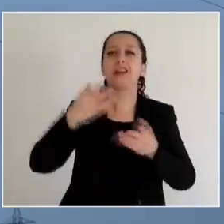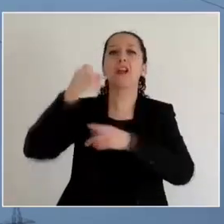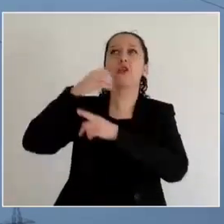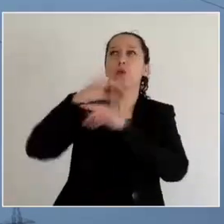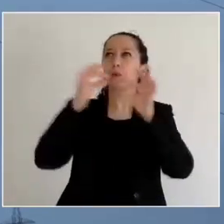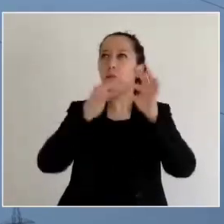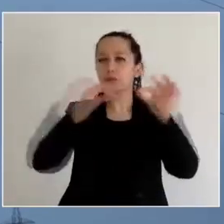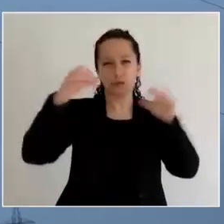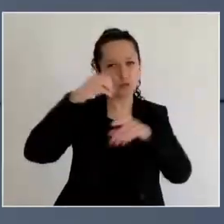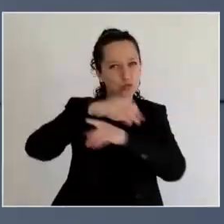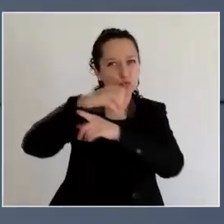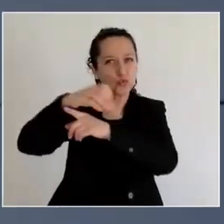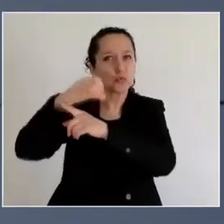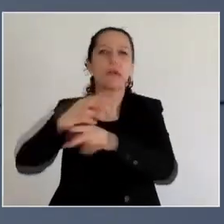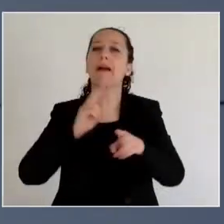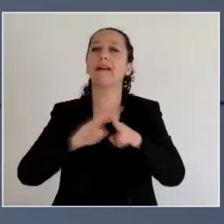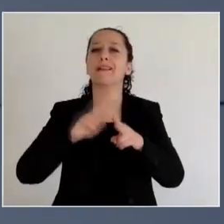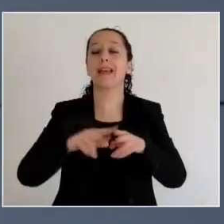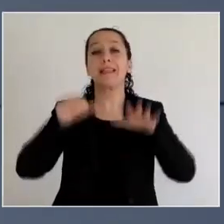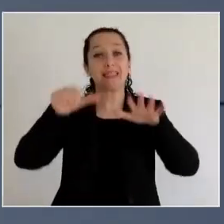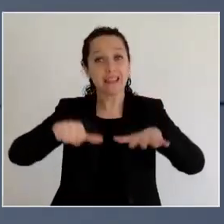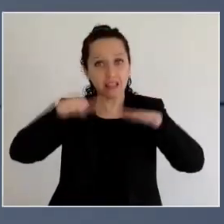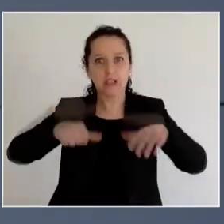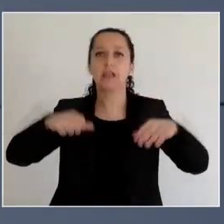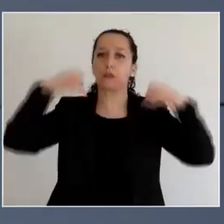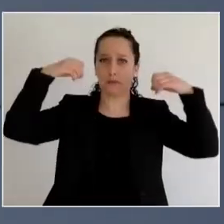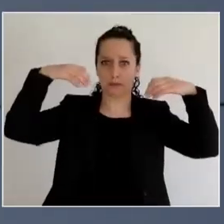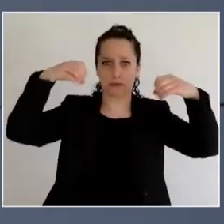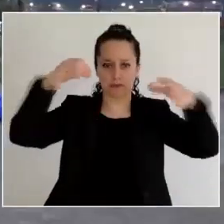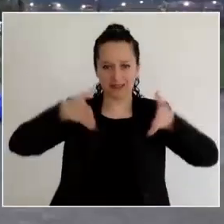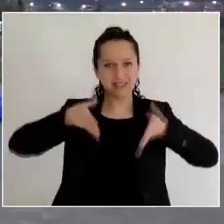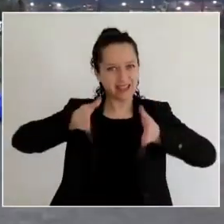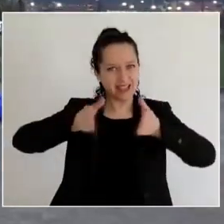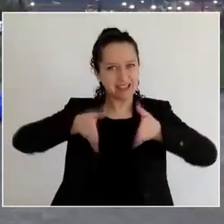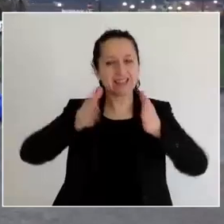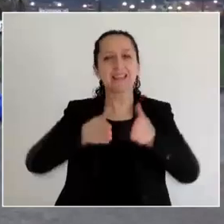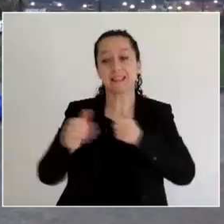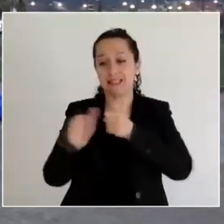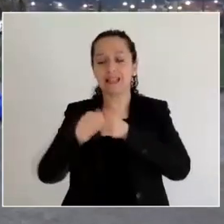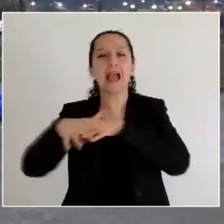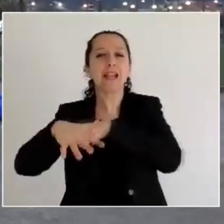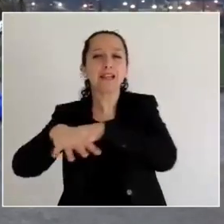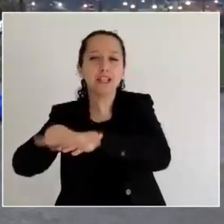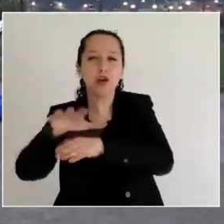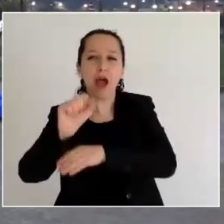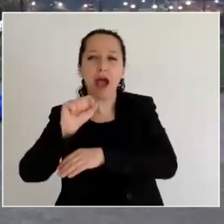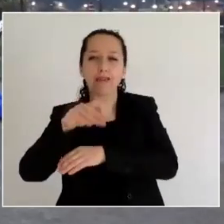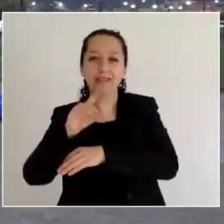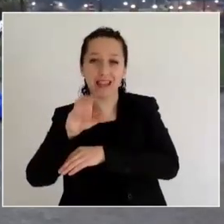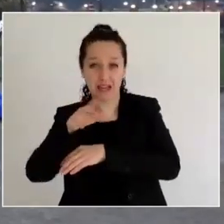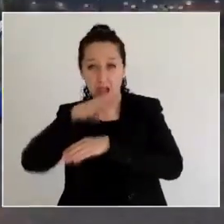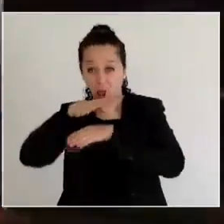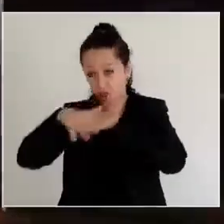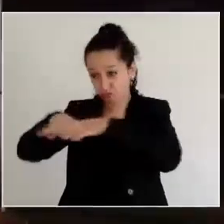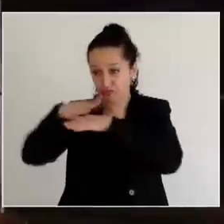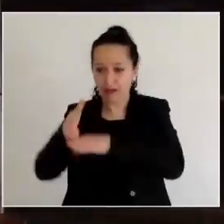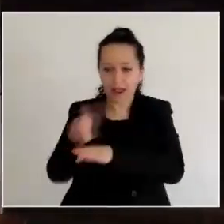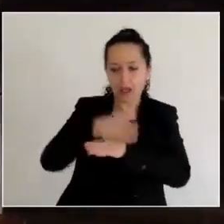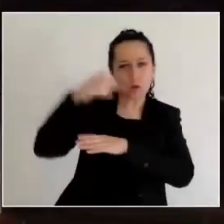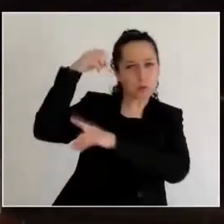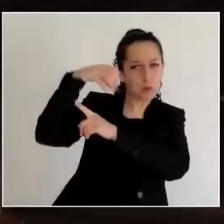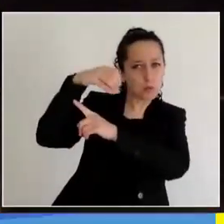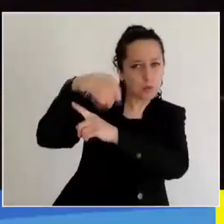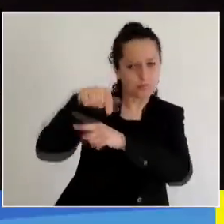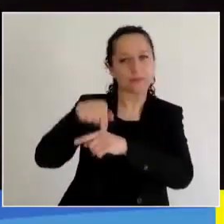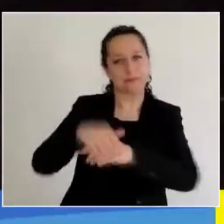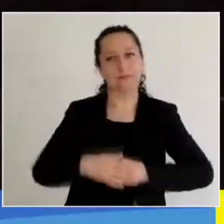público para la instalación de 16 luminarias viales en el borde del río Andalien. En esa misma línea, y para responder a